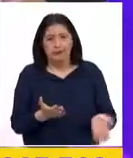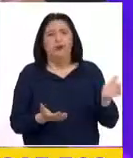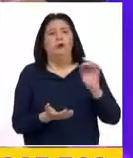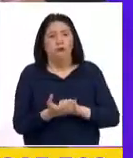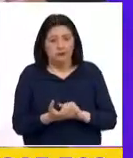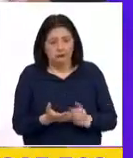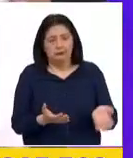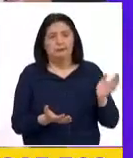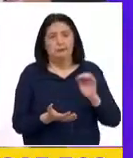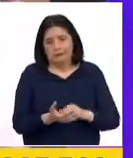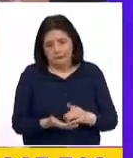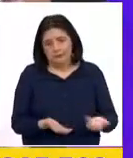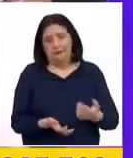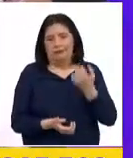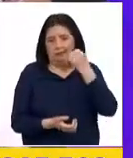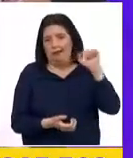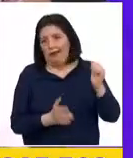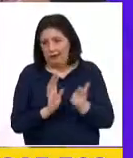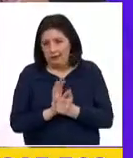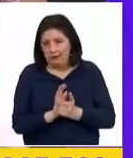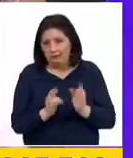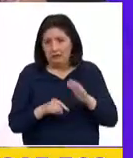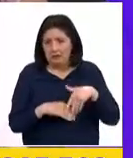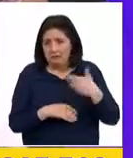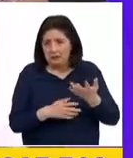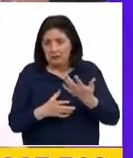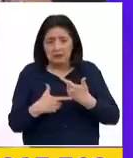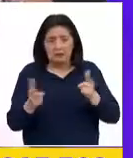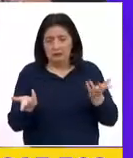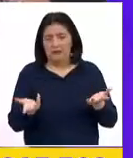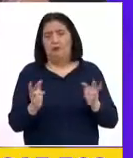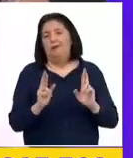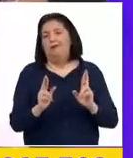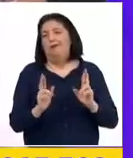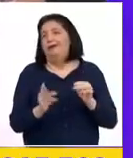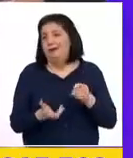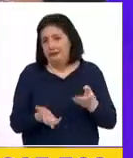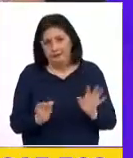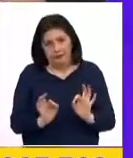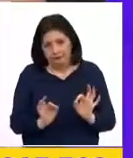faltado a la ley, pero sin embargo terminan saliendo libres. Ojalá que este caso sea la excepción.